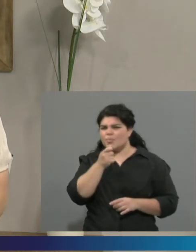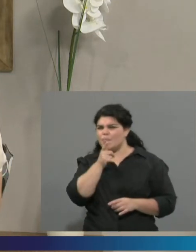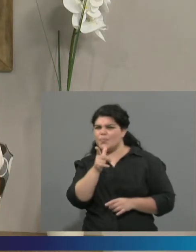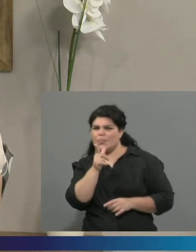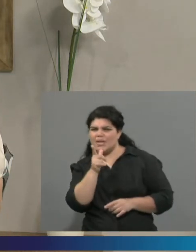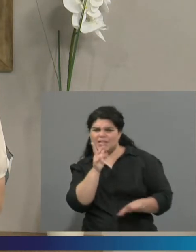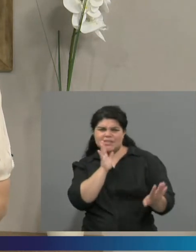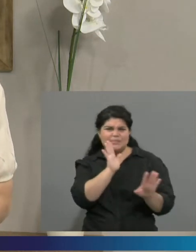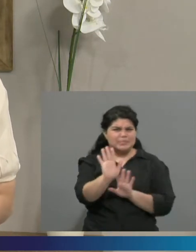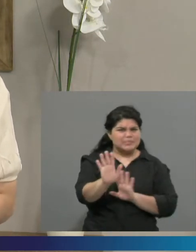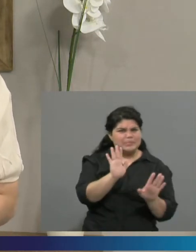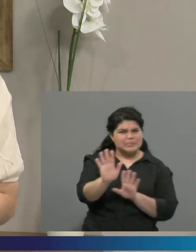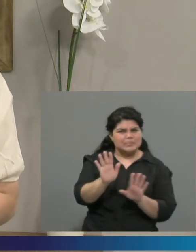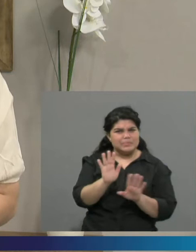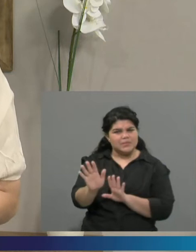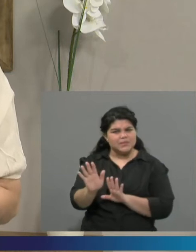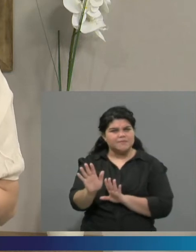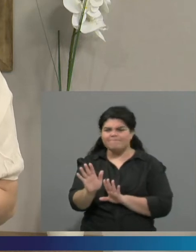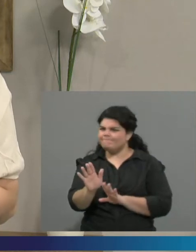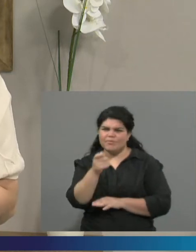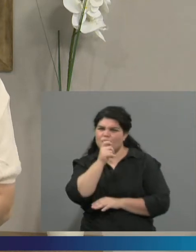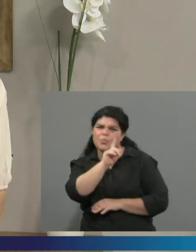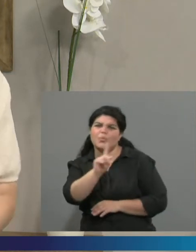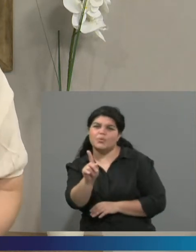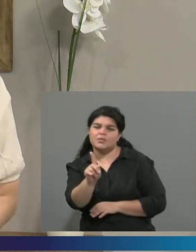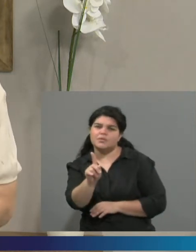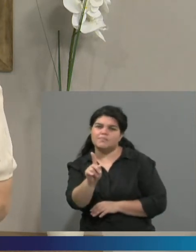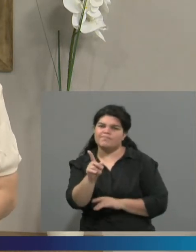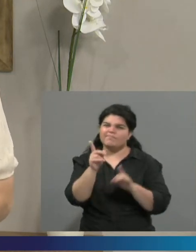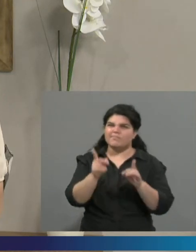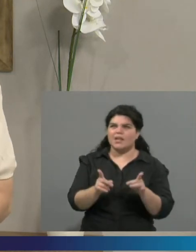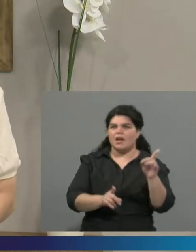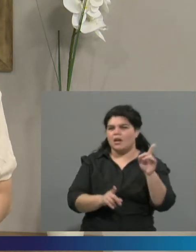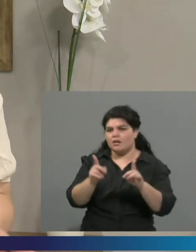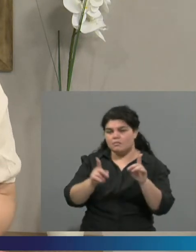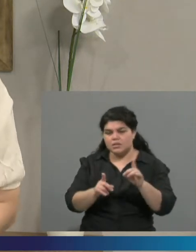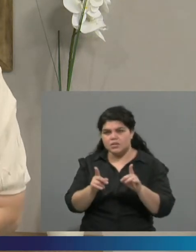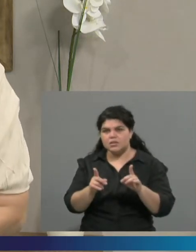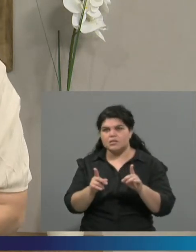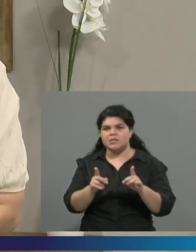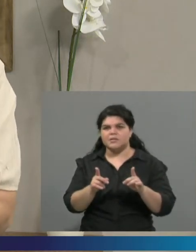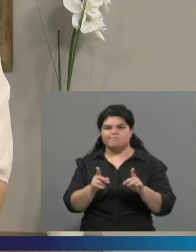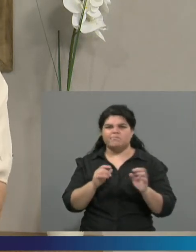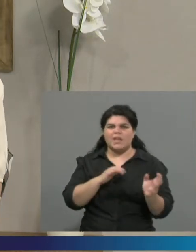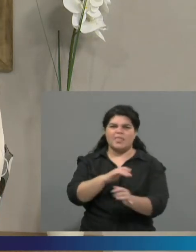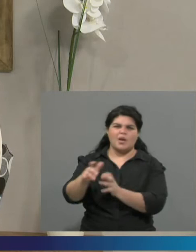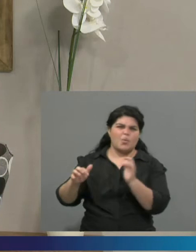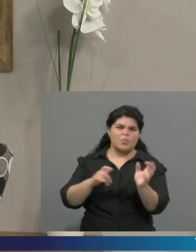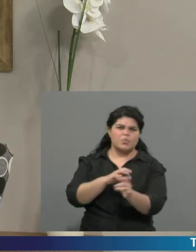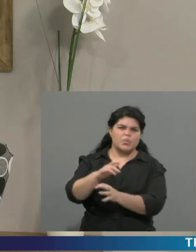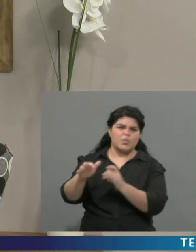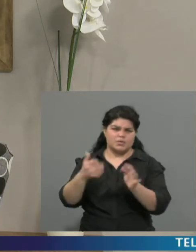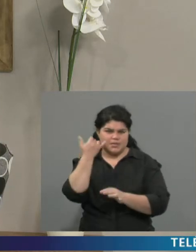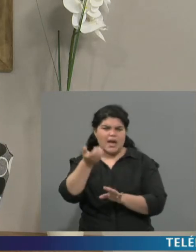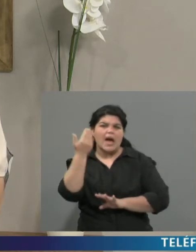pensar, digo, en algún momento volvió a estar como muy en el centro el tema, ¿no? En el centro de la discusión hace algunos años atrás, cuando se empezó a hablar del aborto.